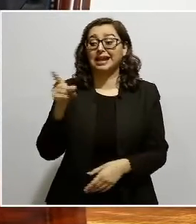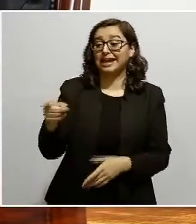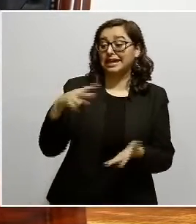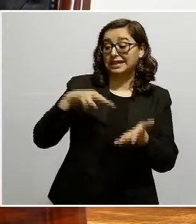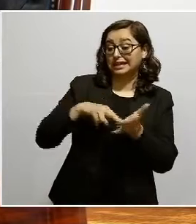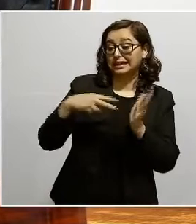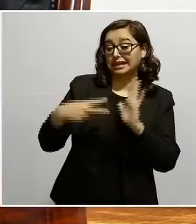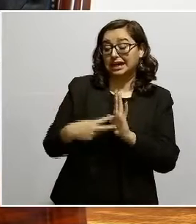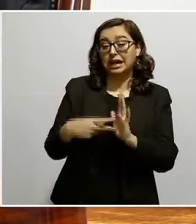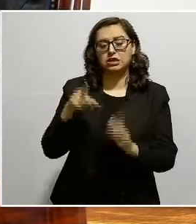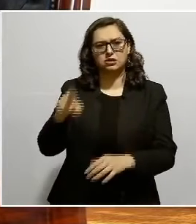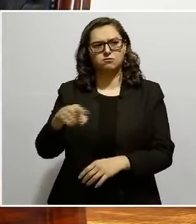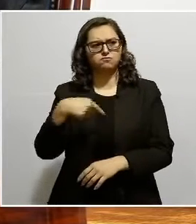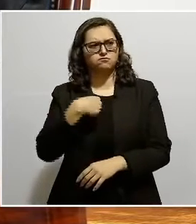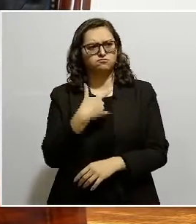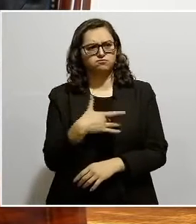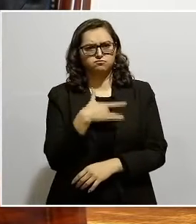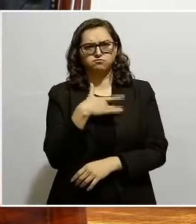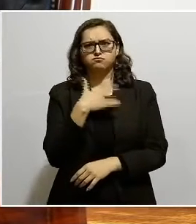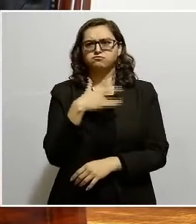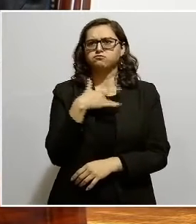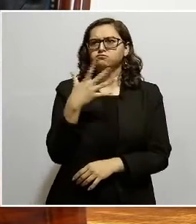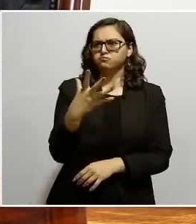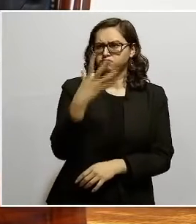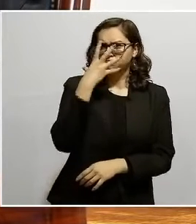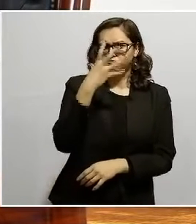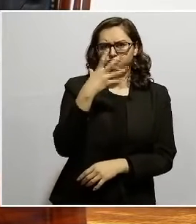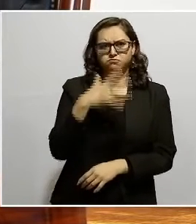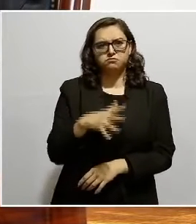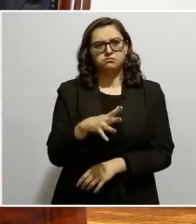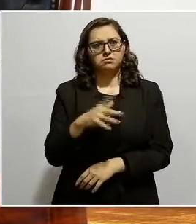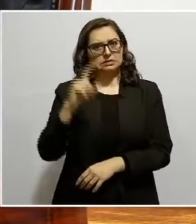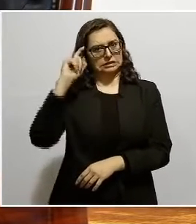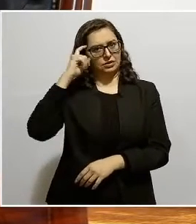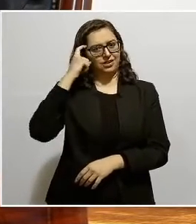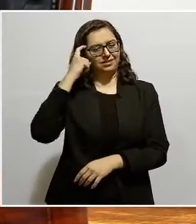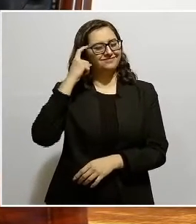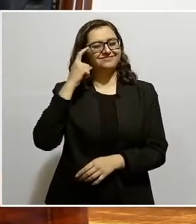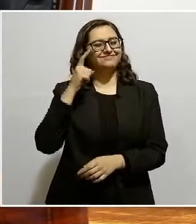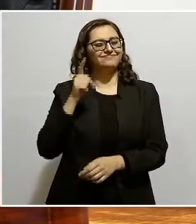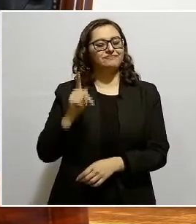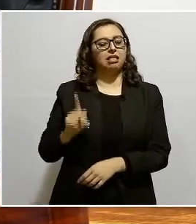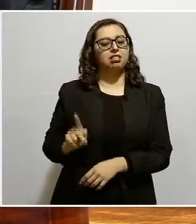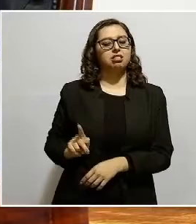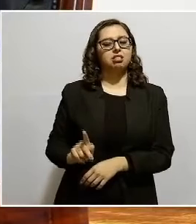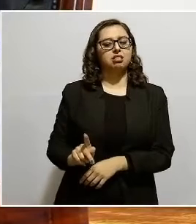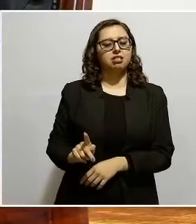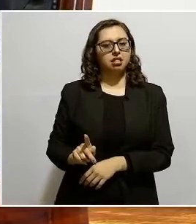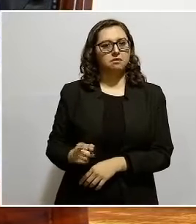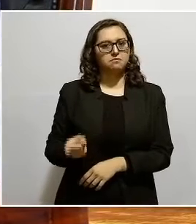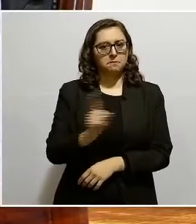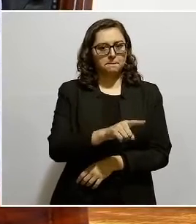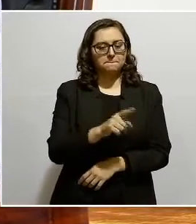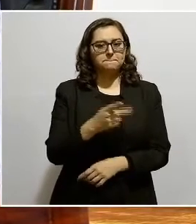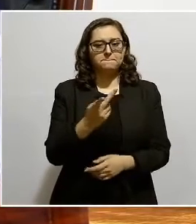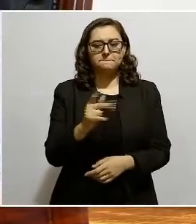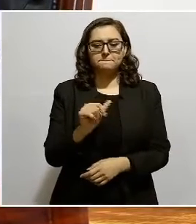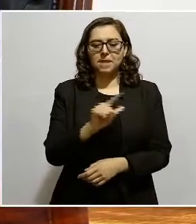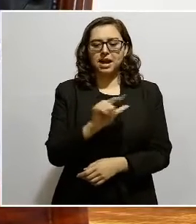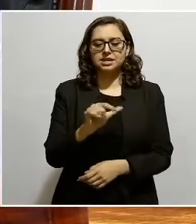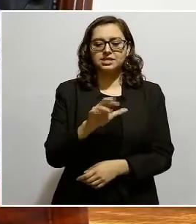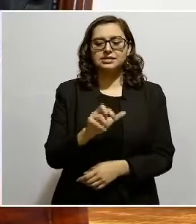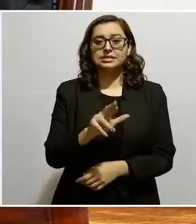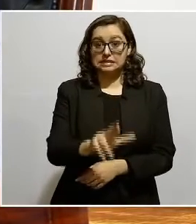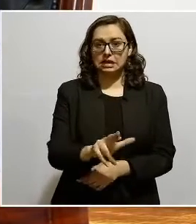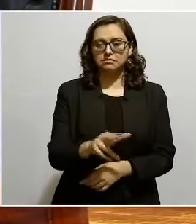un tono serio, simulando enojo, el maestro Pellicer me expresó: a usted, don Andrés,